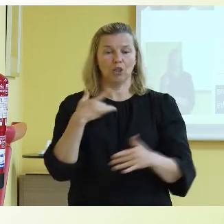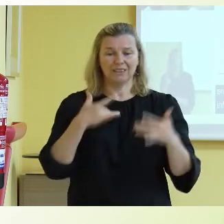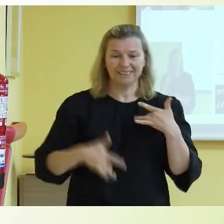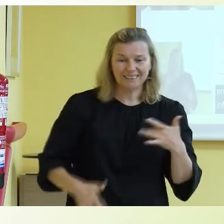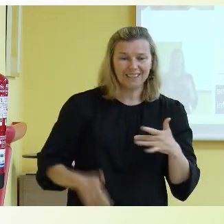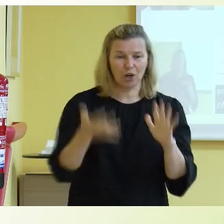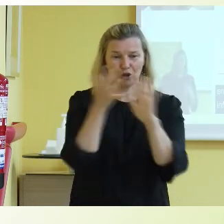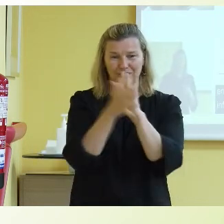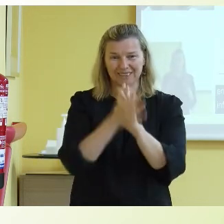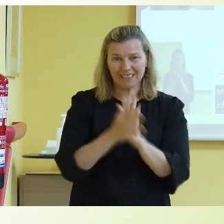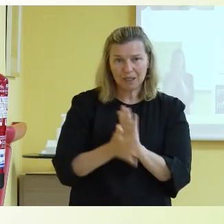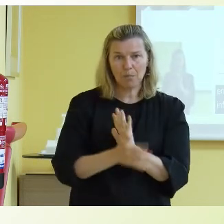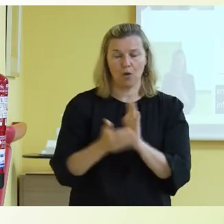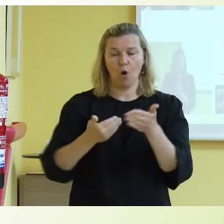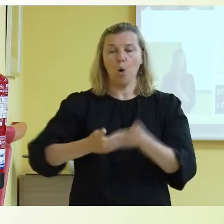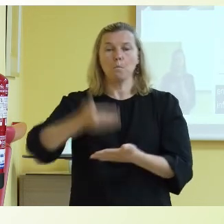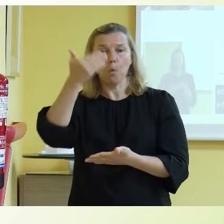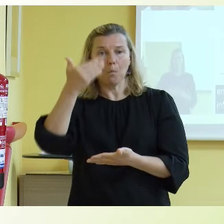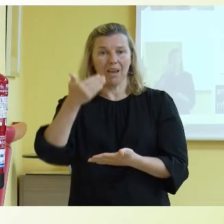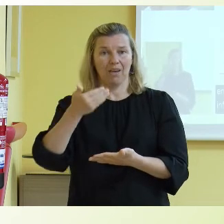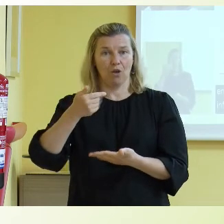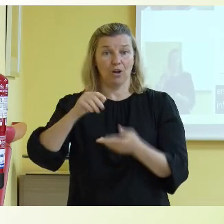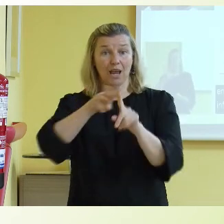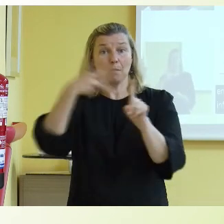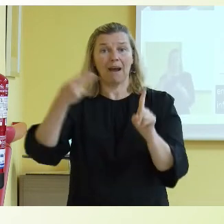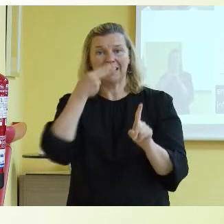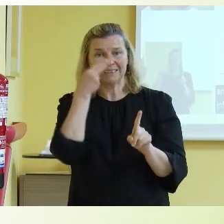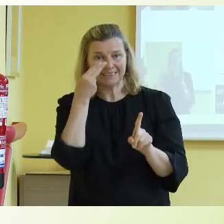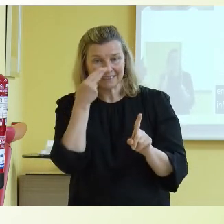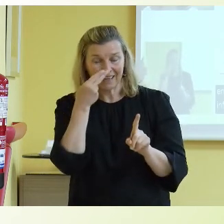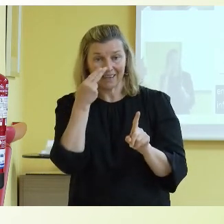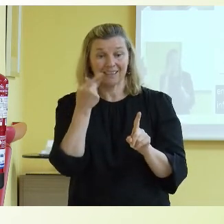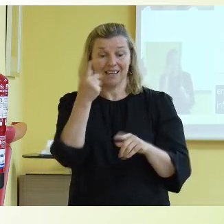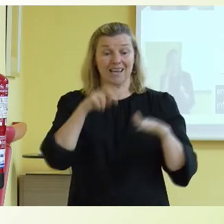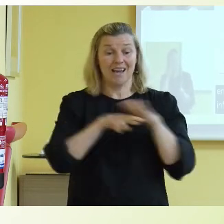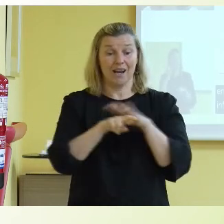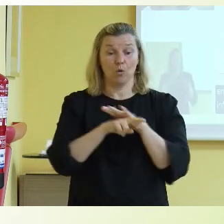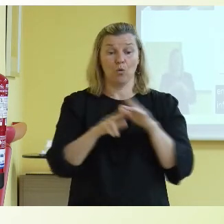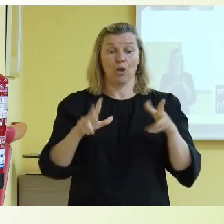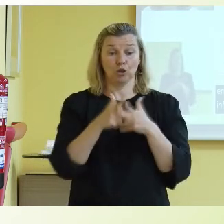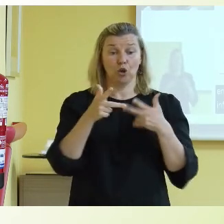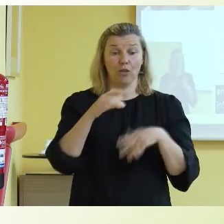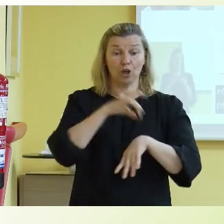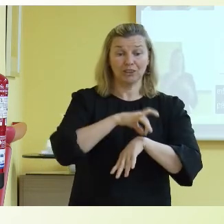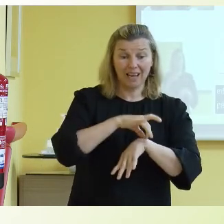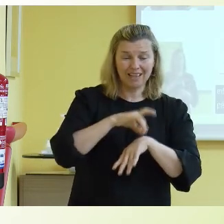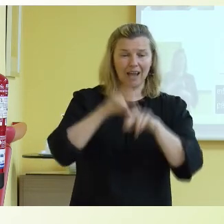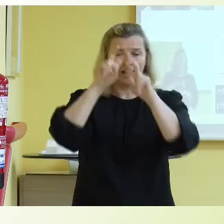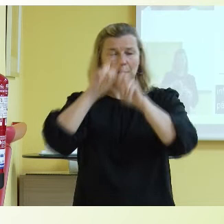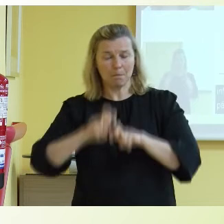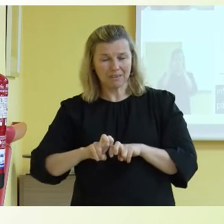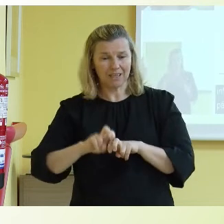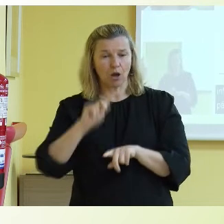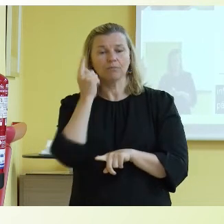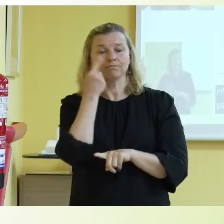síntomas, publicaciones en PubMed y páginas de interés. Y entre los recursos sociosanitarios y de investigación